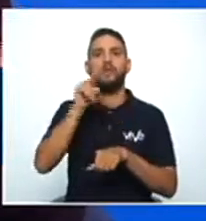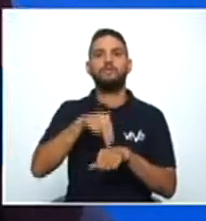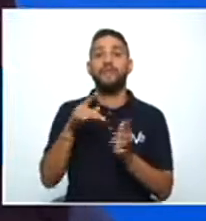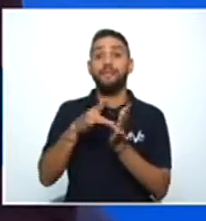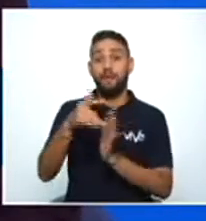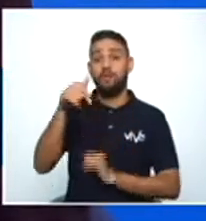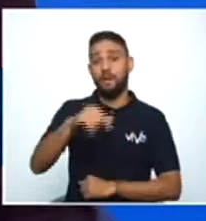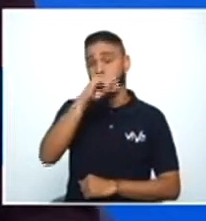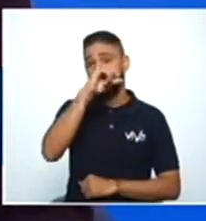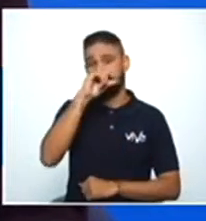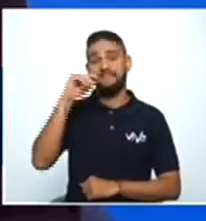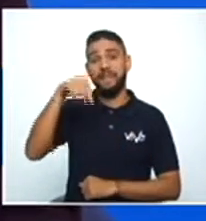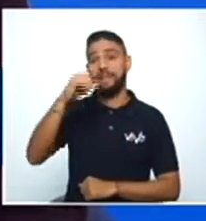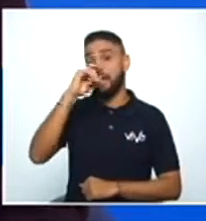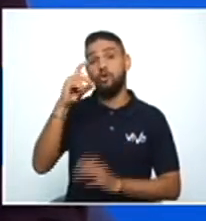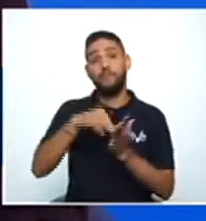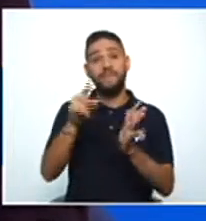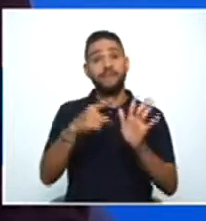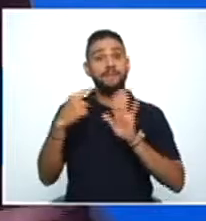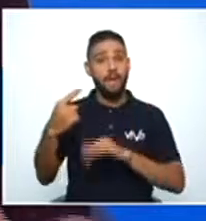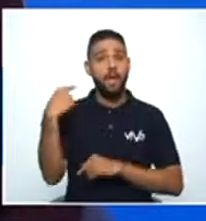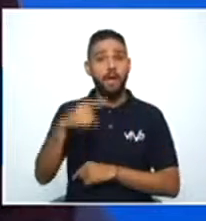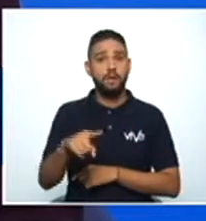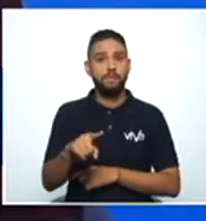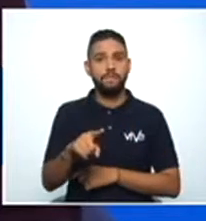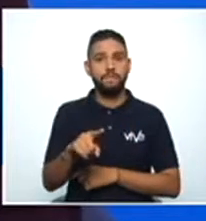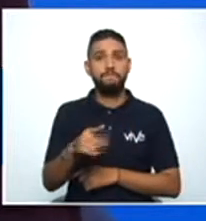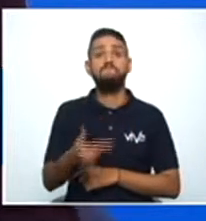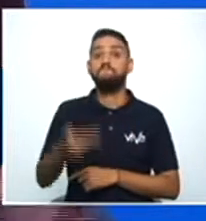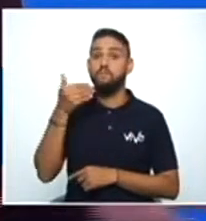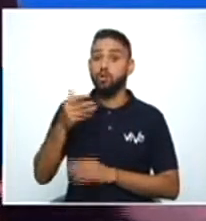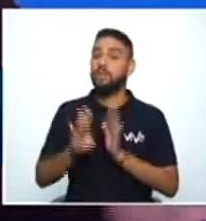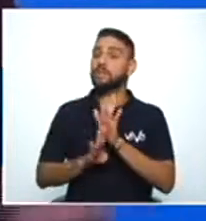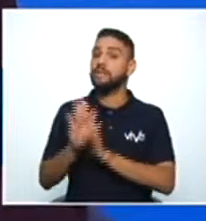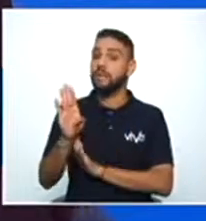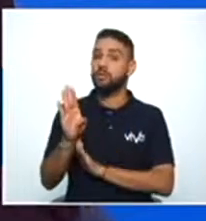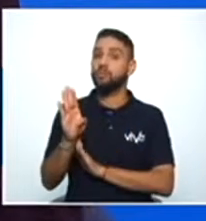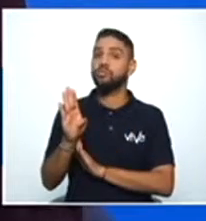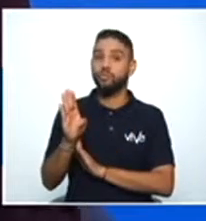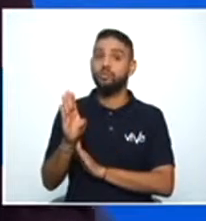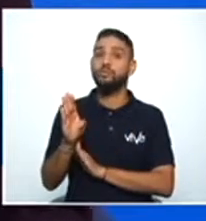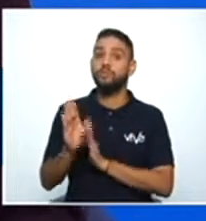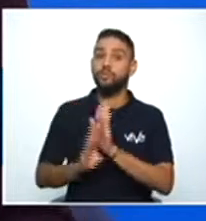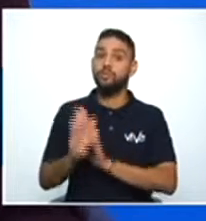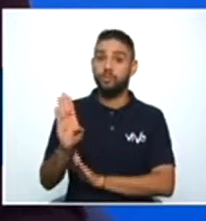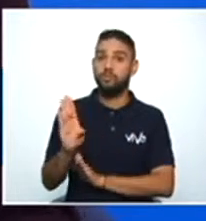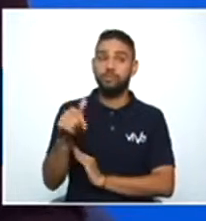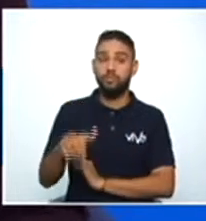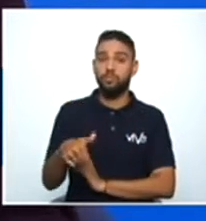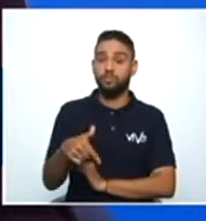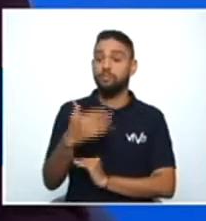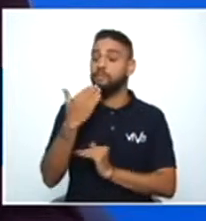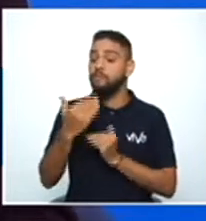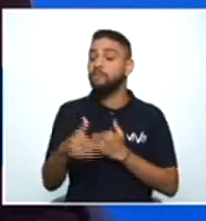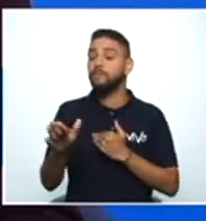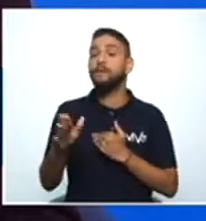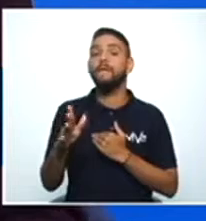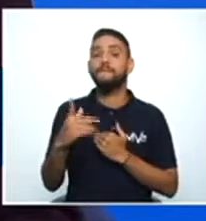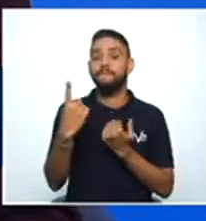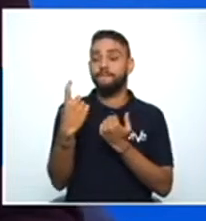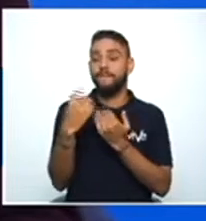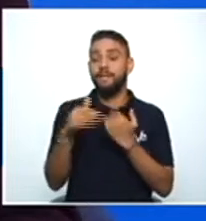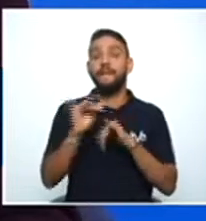disco que en este año en el 2016 estaríamos en una etapa bien importante donde en este trimestre que nos queda de año vamos